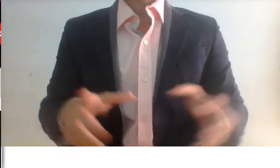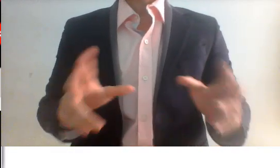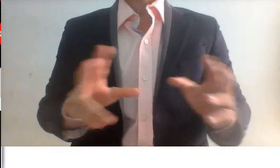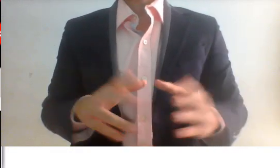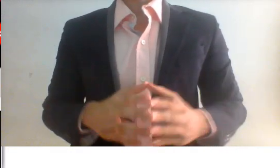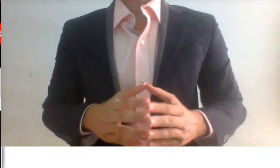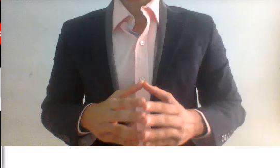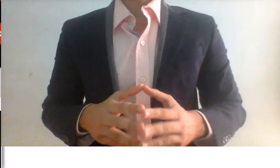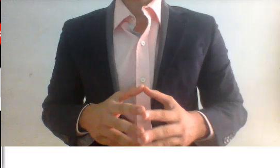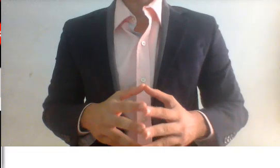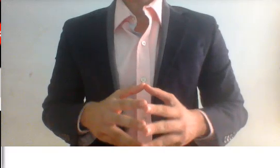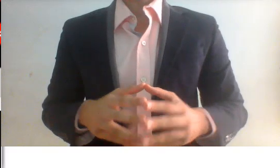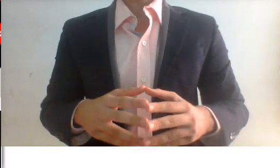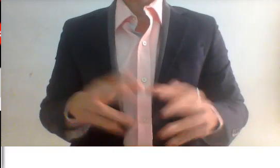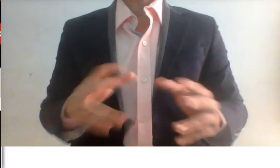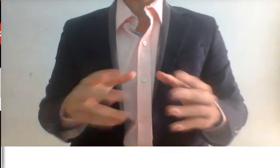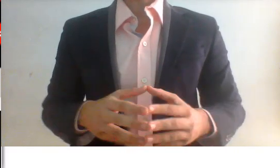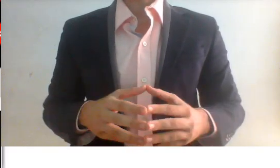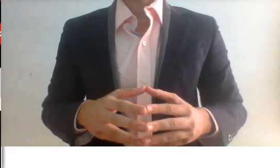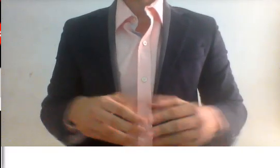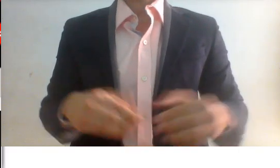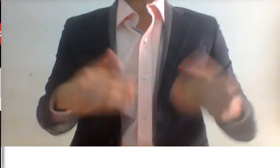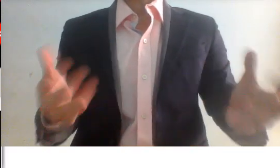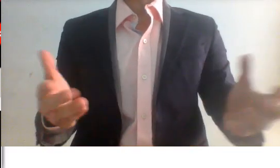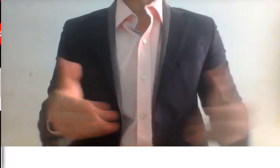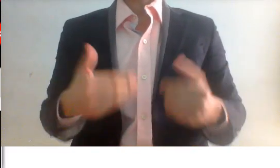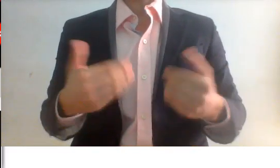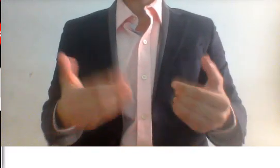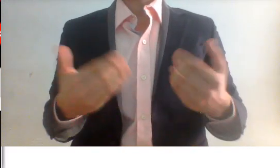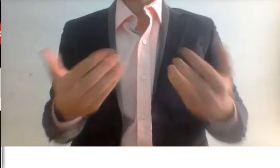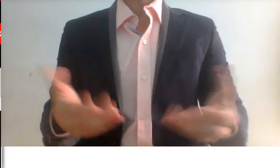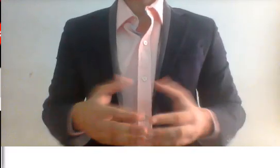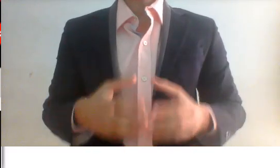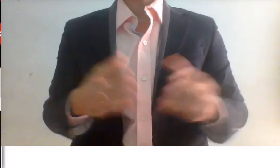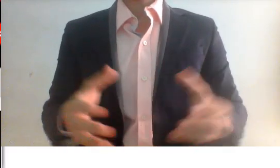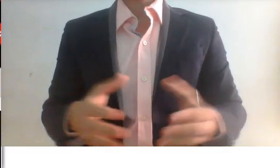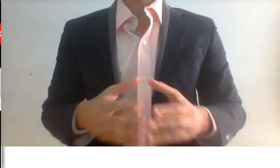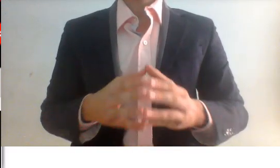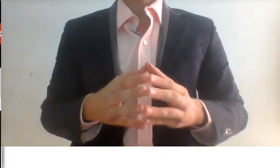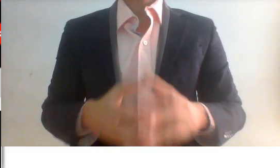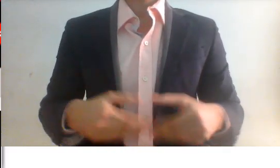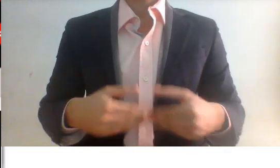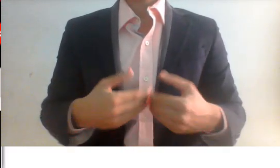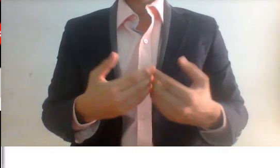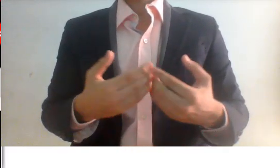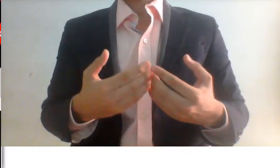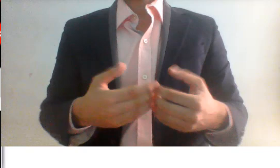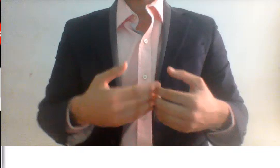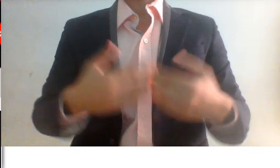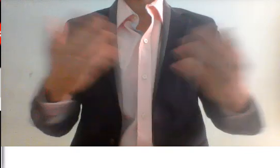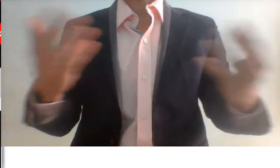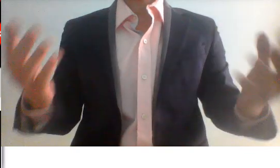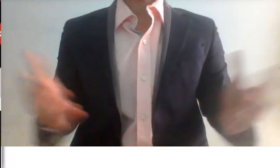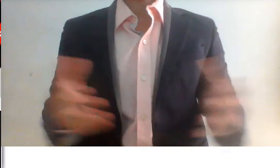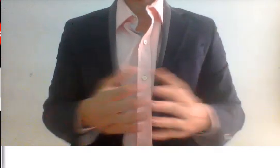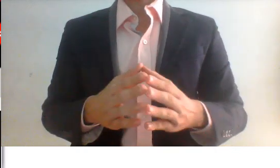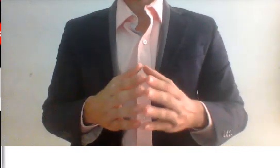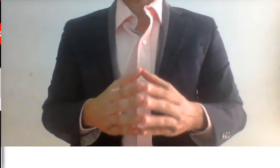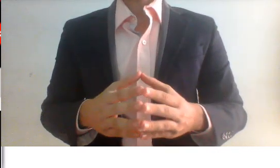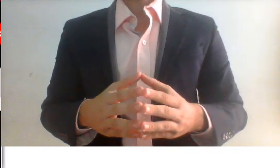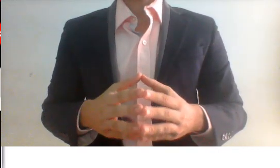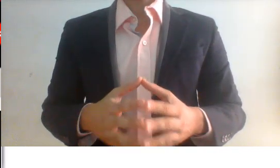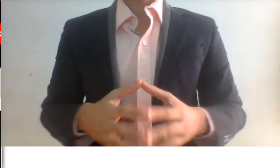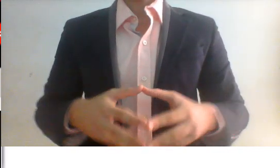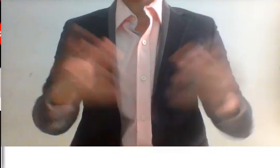pesos para capacitar estos 3 personajes. Y señores, no hace falta ser un genio, no hace falta ser básicamente el que